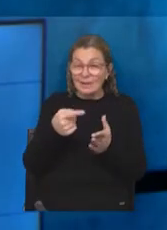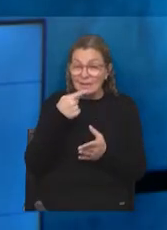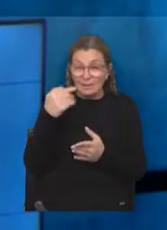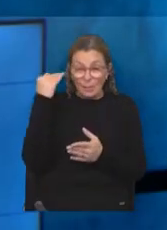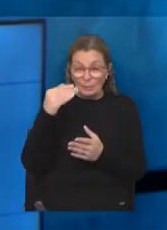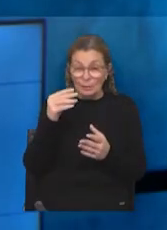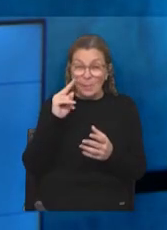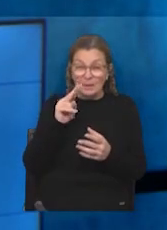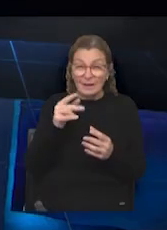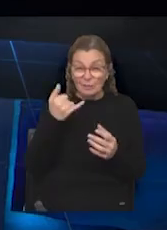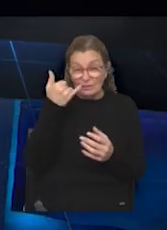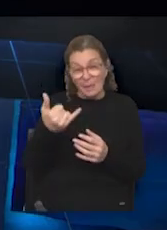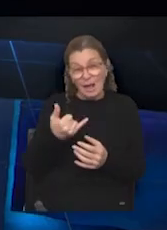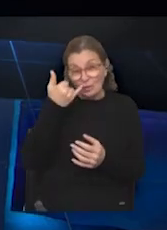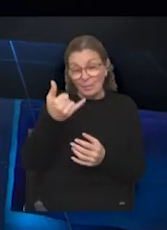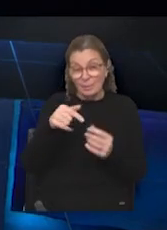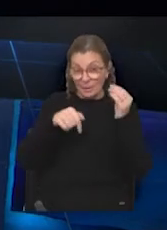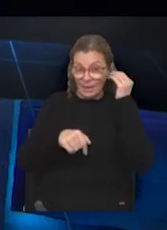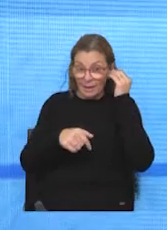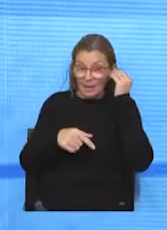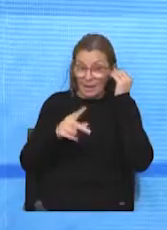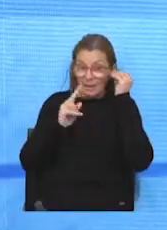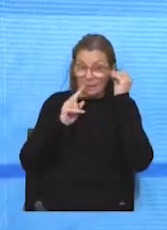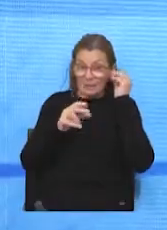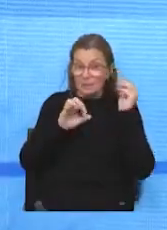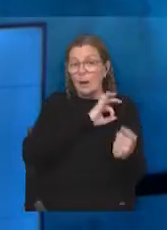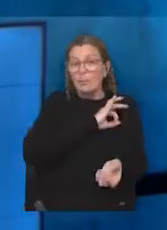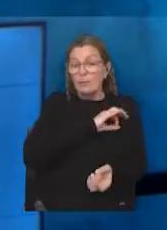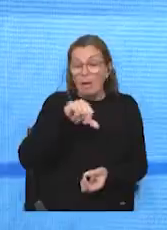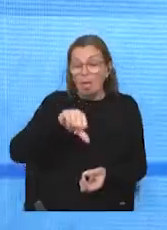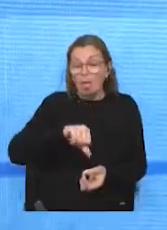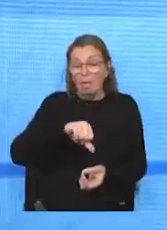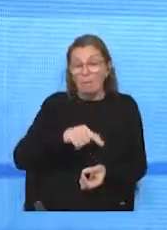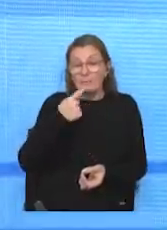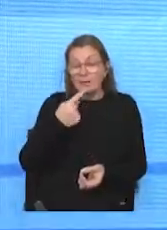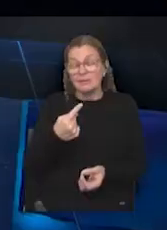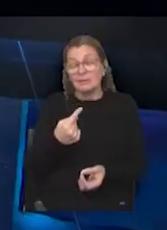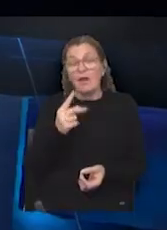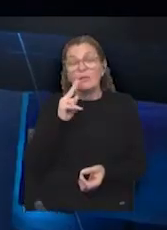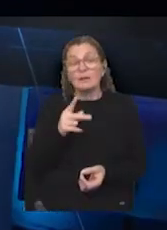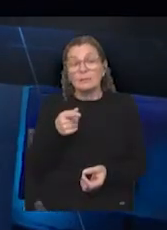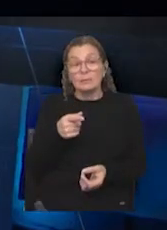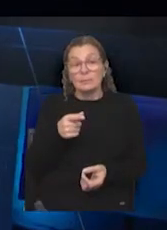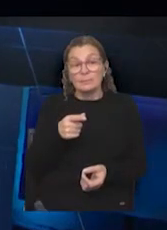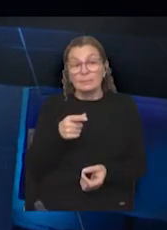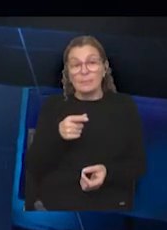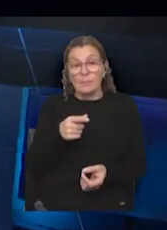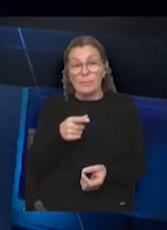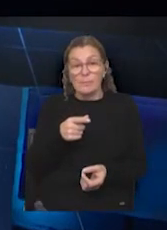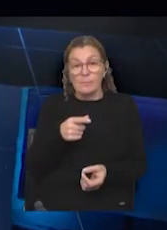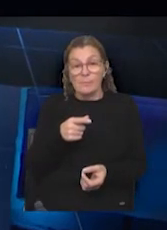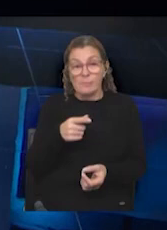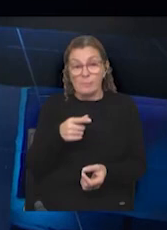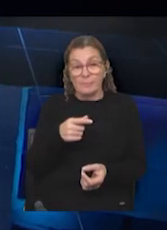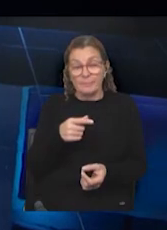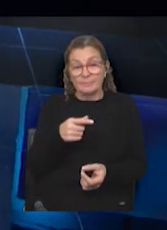preocupados mirando y llamando en lugar de darle clase a los Ah yo lo sé y las pruebas pizza a ver si tenemos ahí el coso ranking Ah